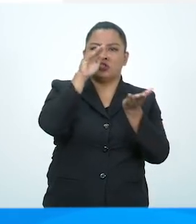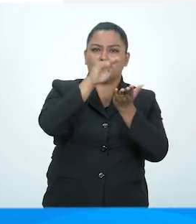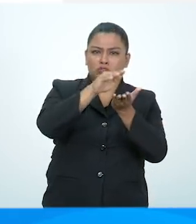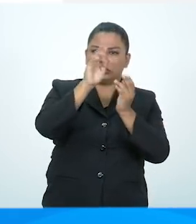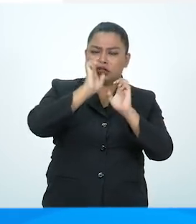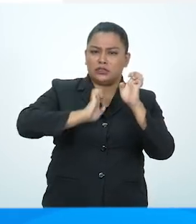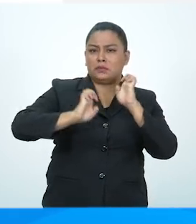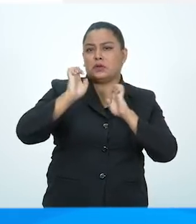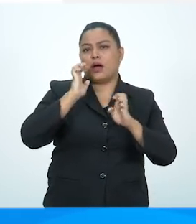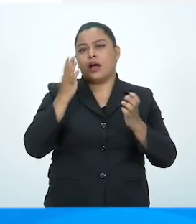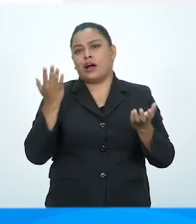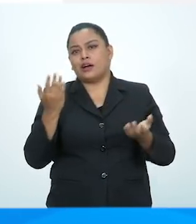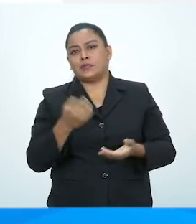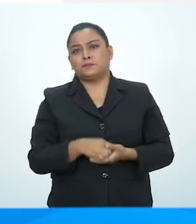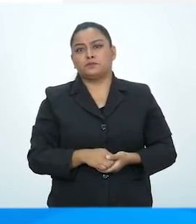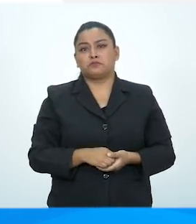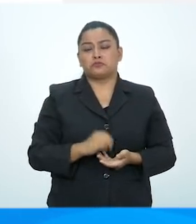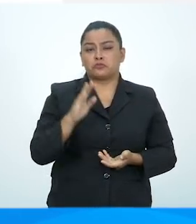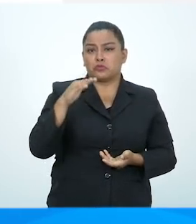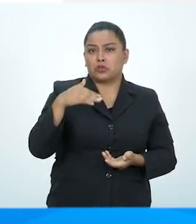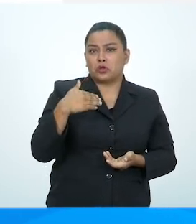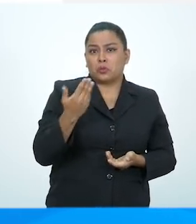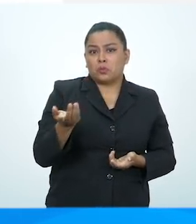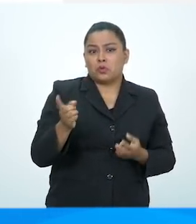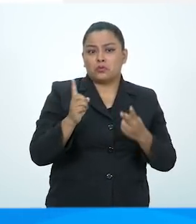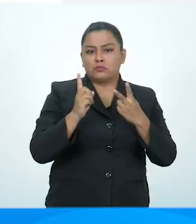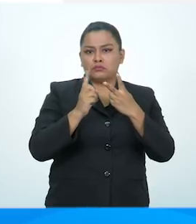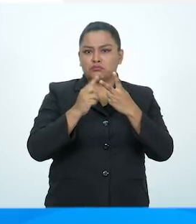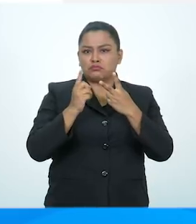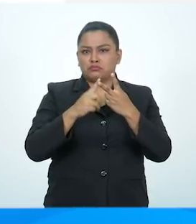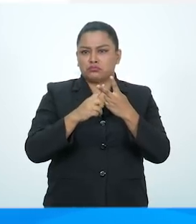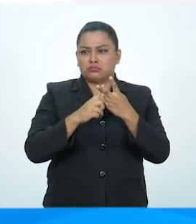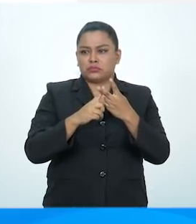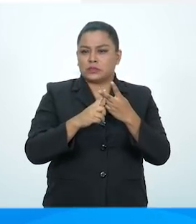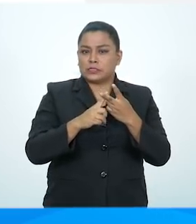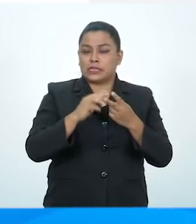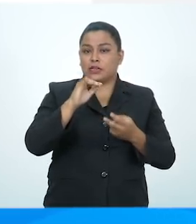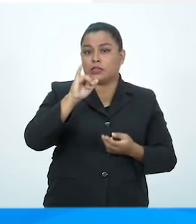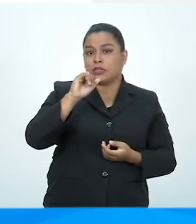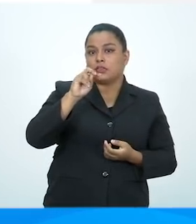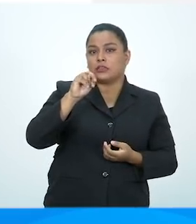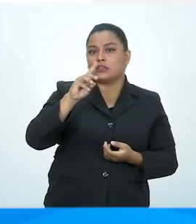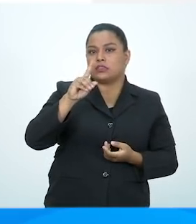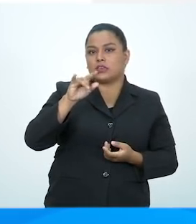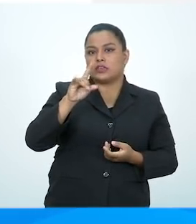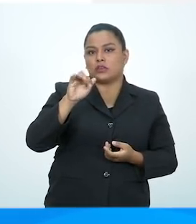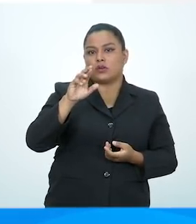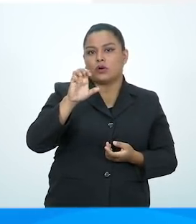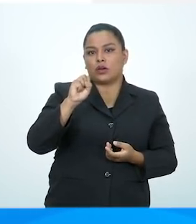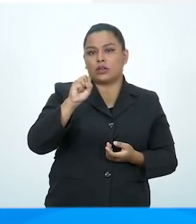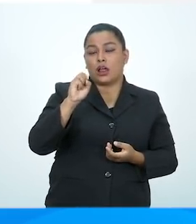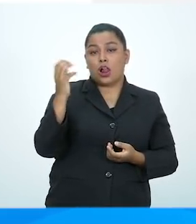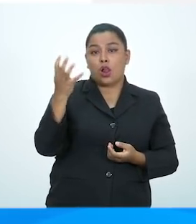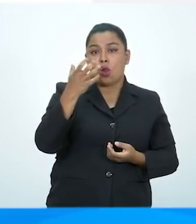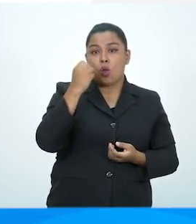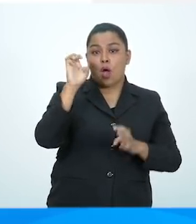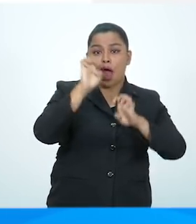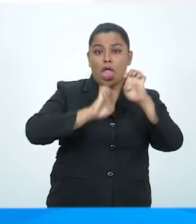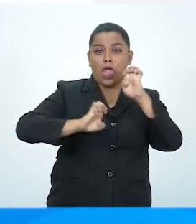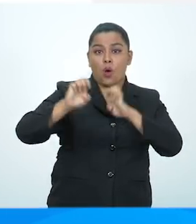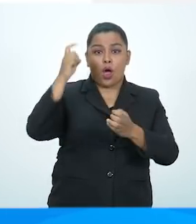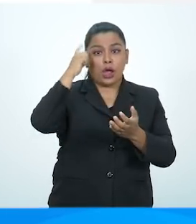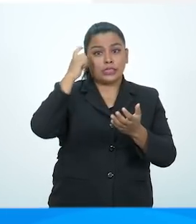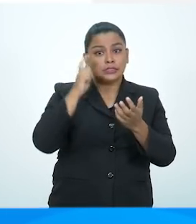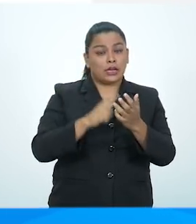que se está evaluando. Después, encontrará los indicadores de logro que se han evaluado en